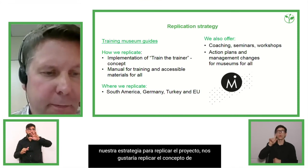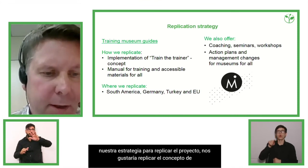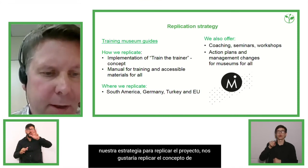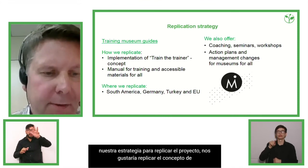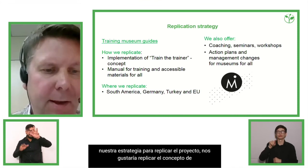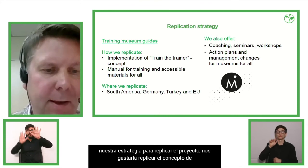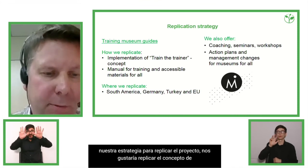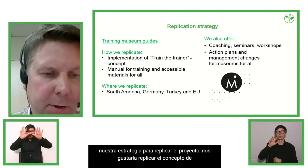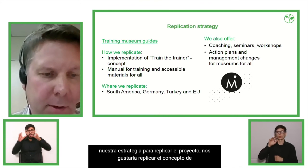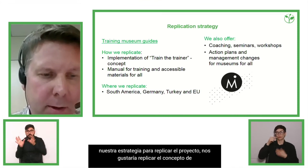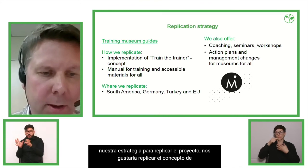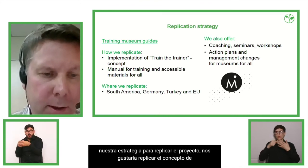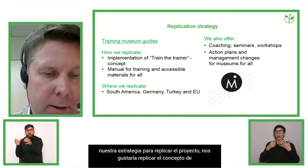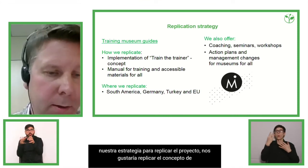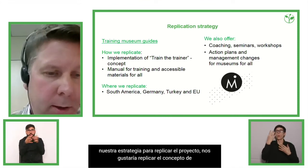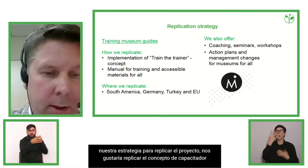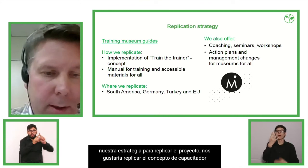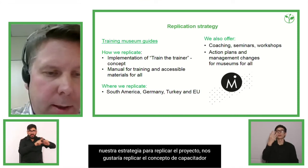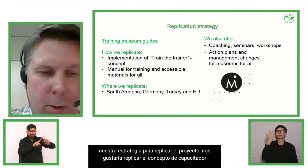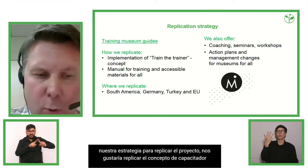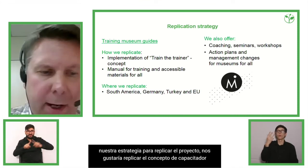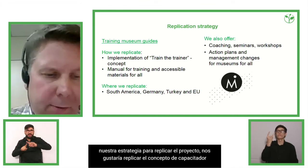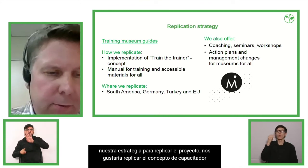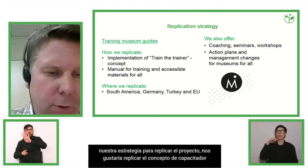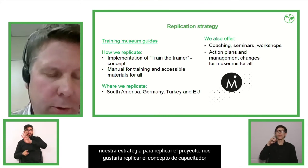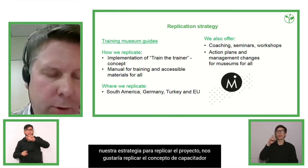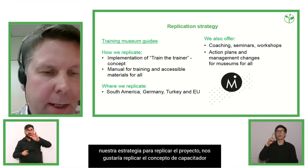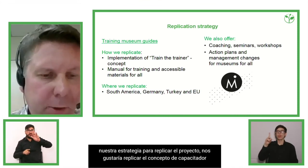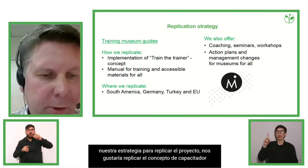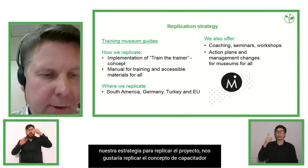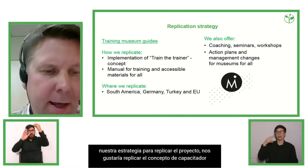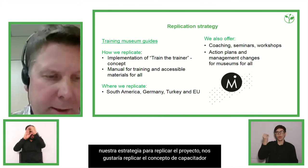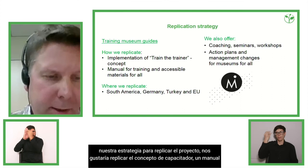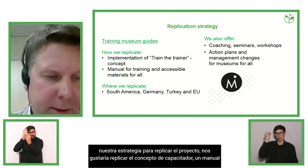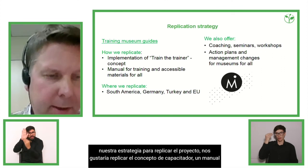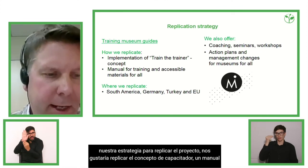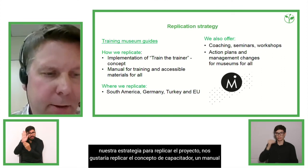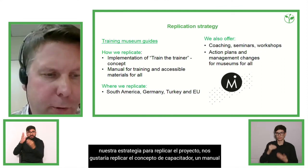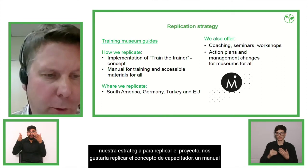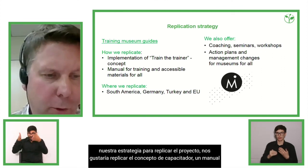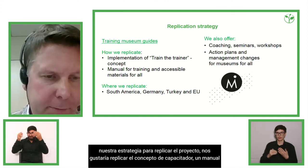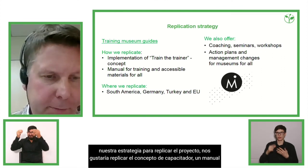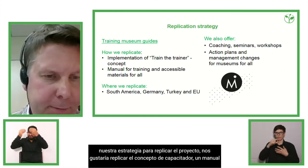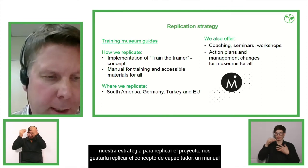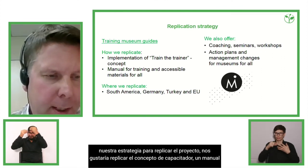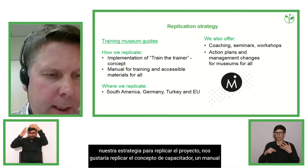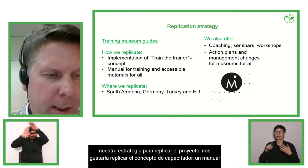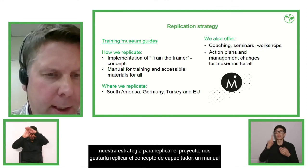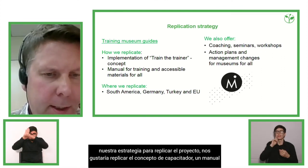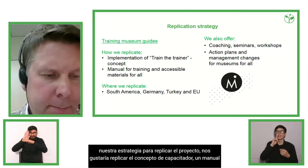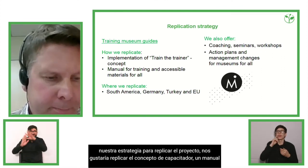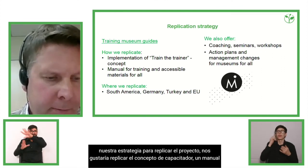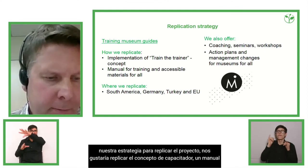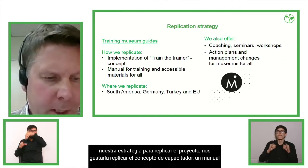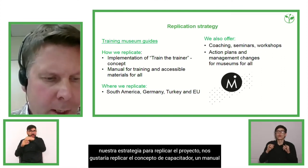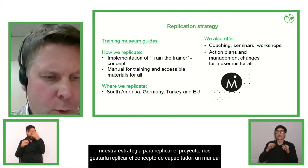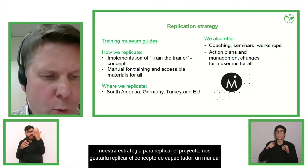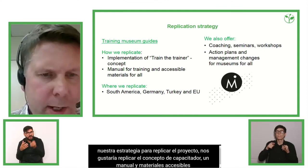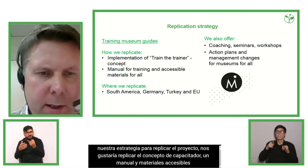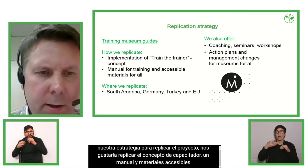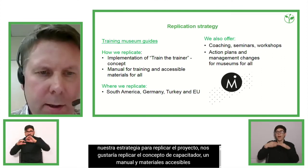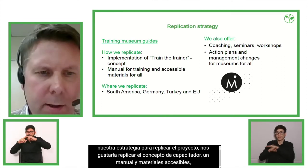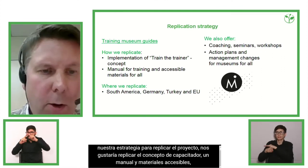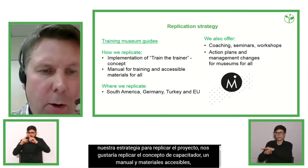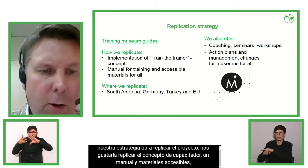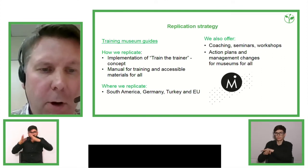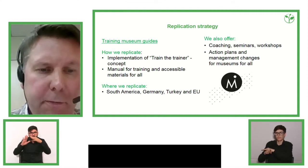aprendizaje que tienen formas accesibles de entender la información y